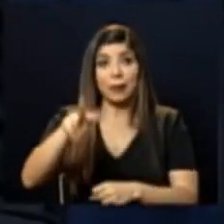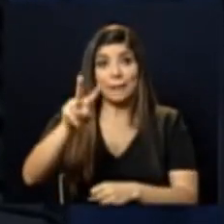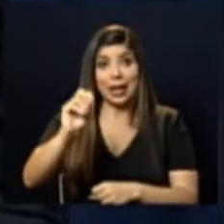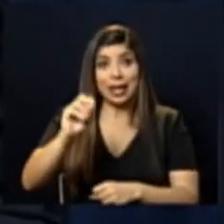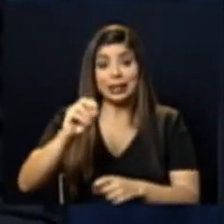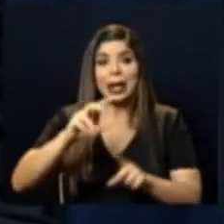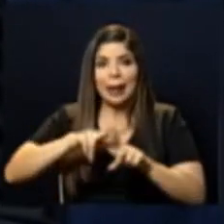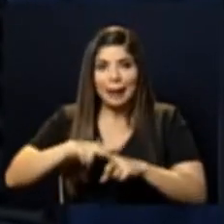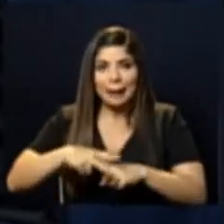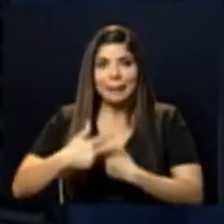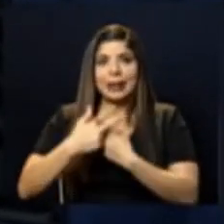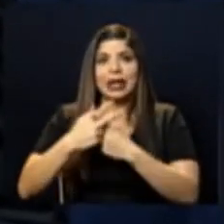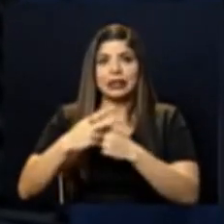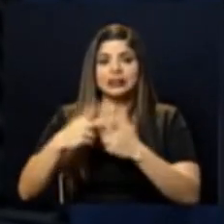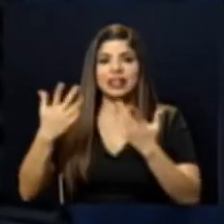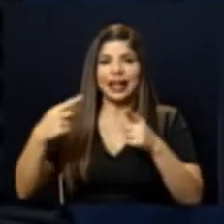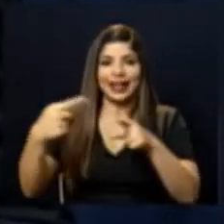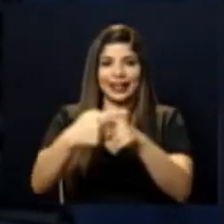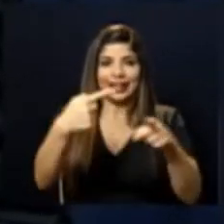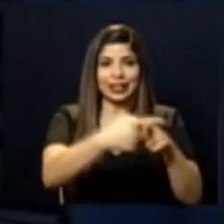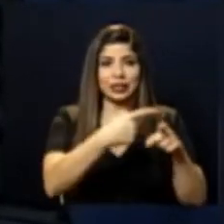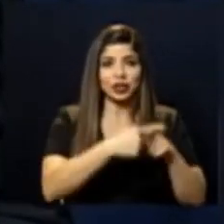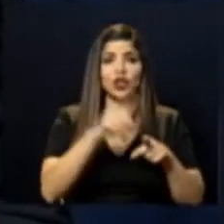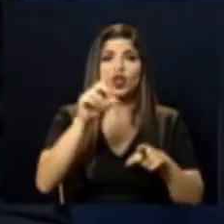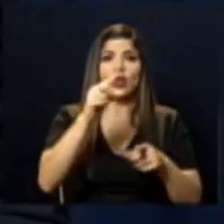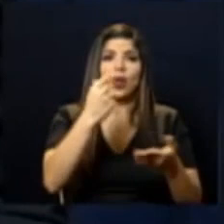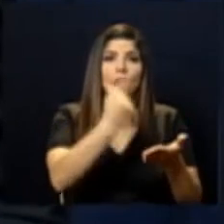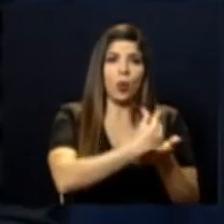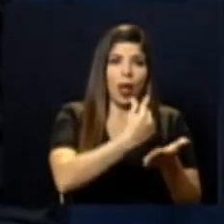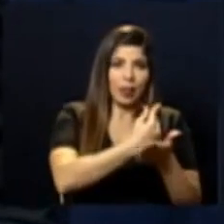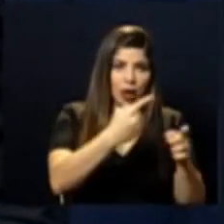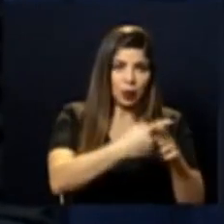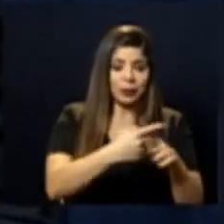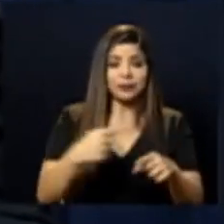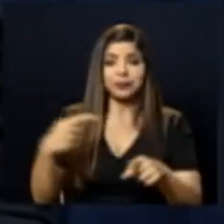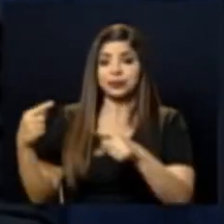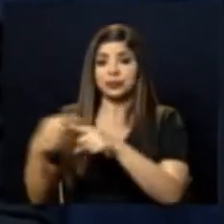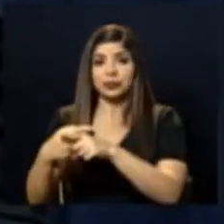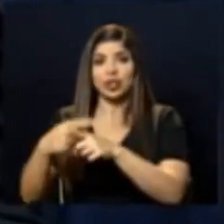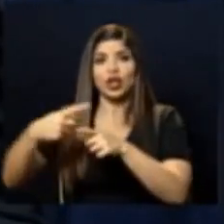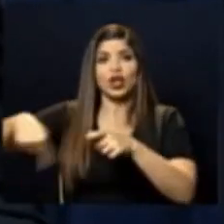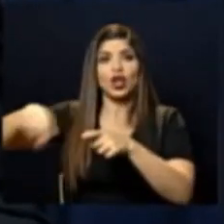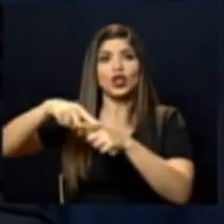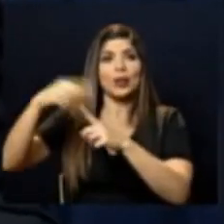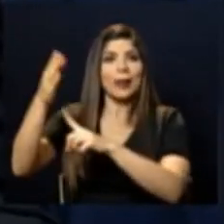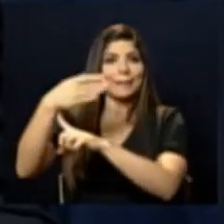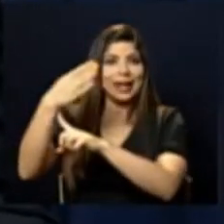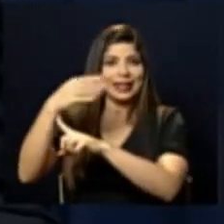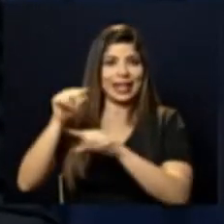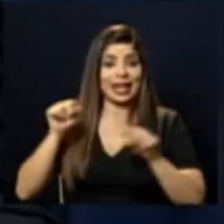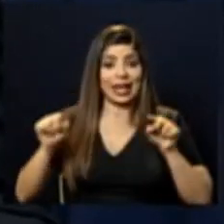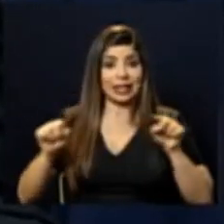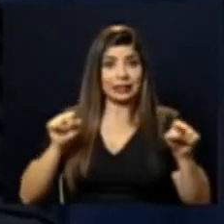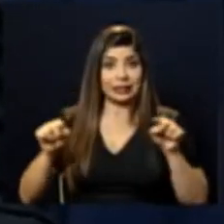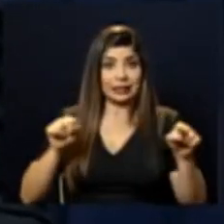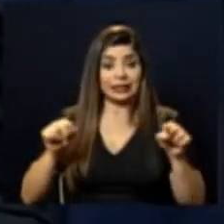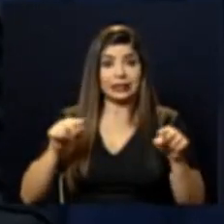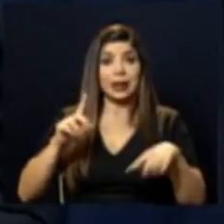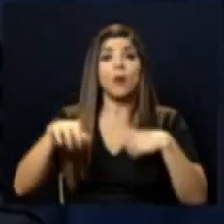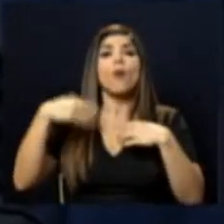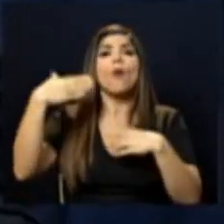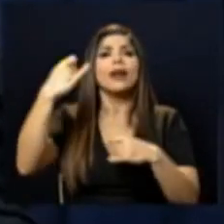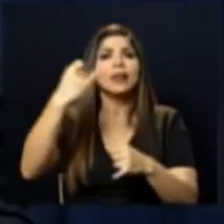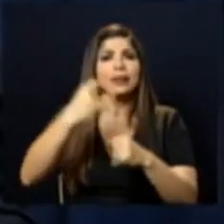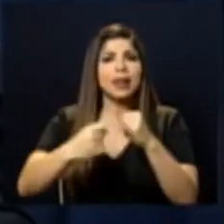obras de las intersecciones de Guadalupe y la Rotonda de la Bandera, las cuales se